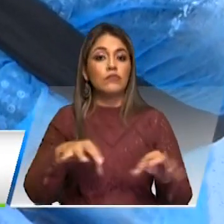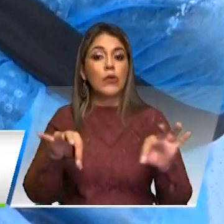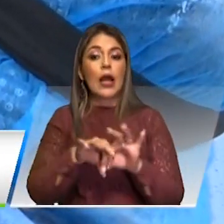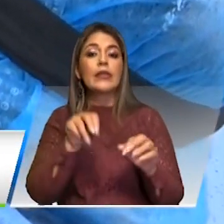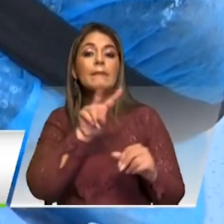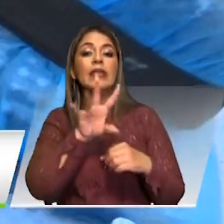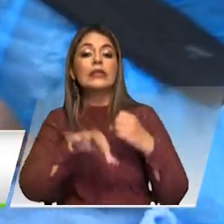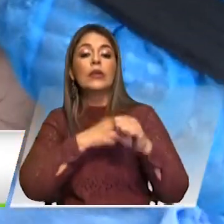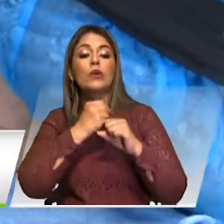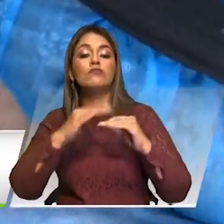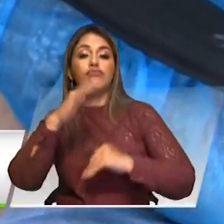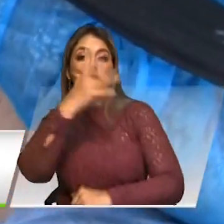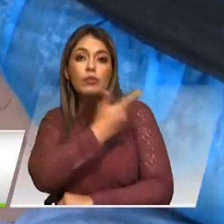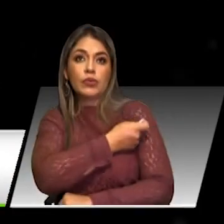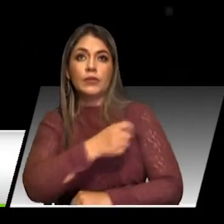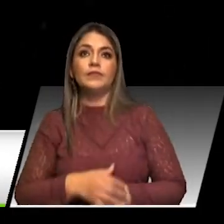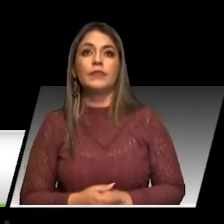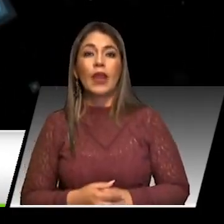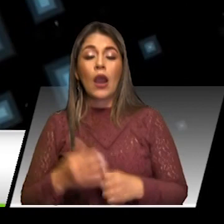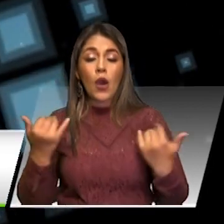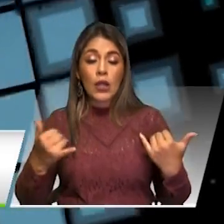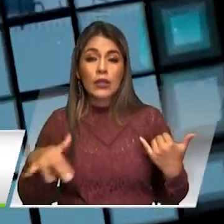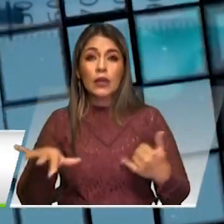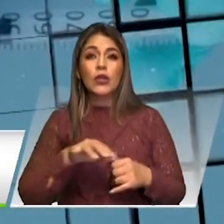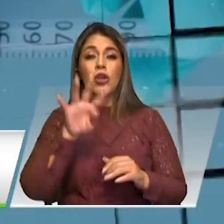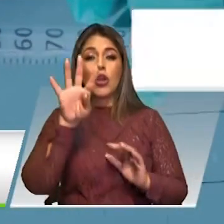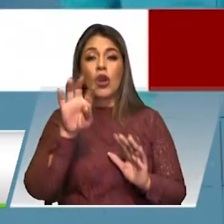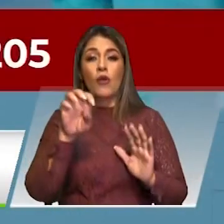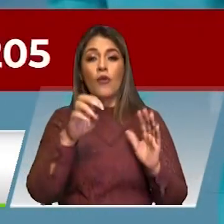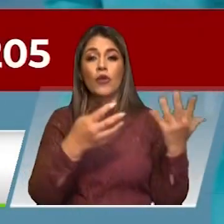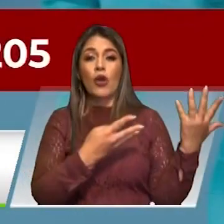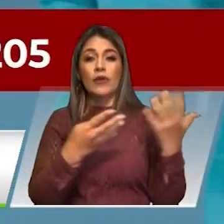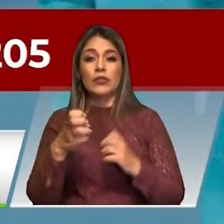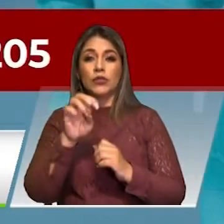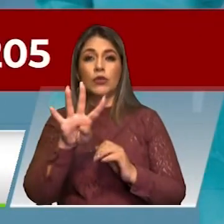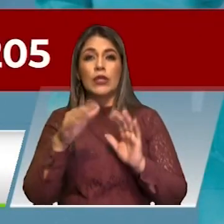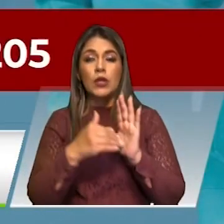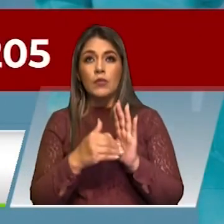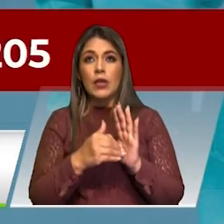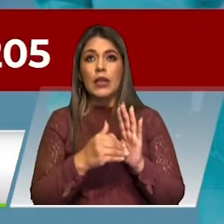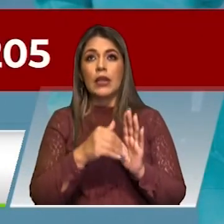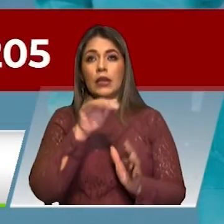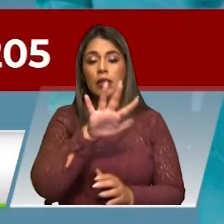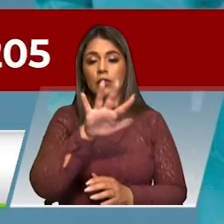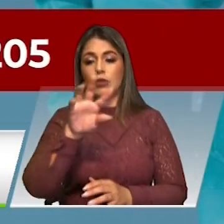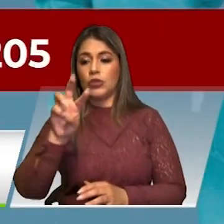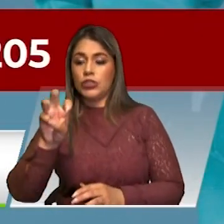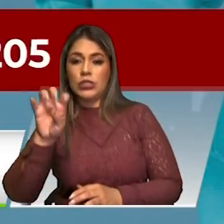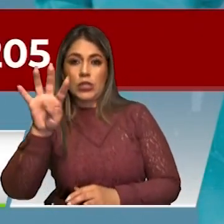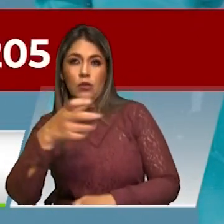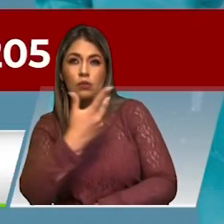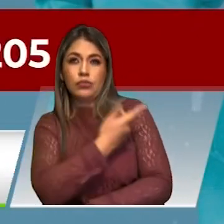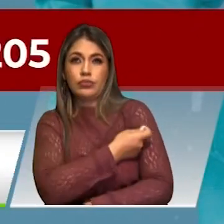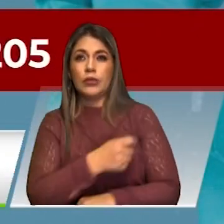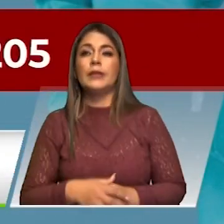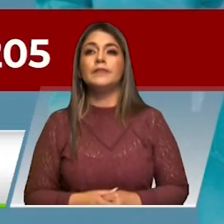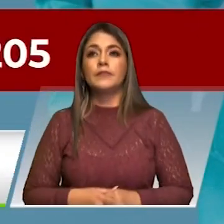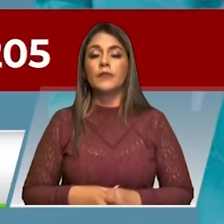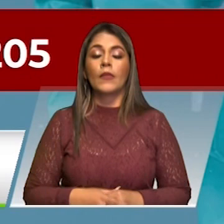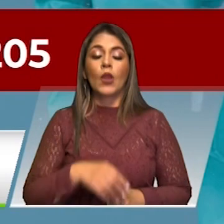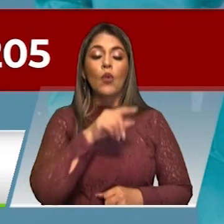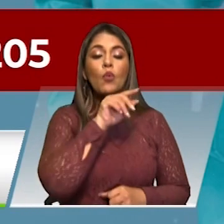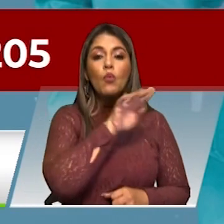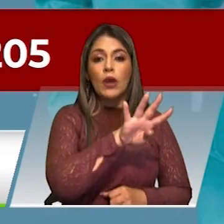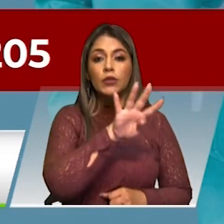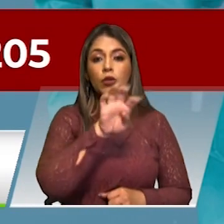se ha aplicado un total de 941 mil 589 vacunas de estas 492.000